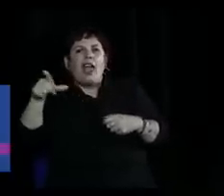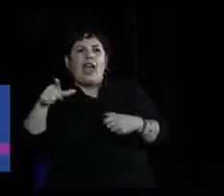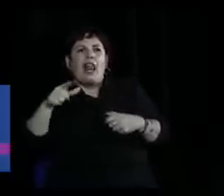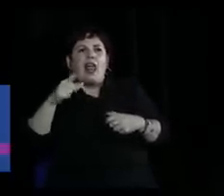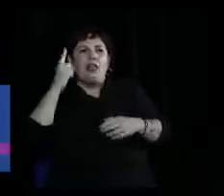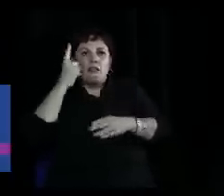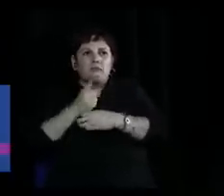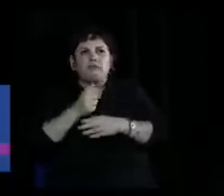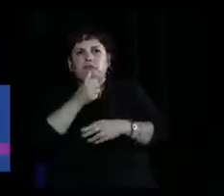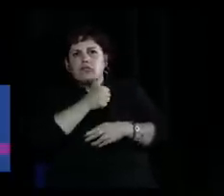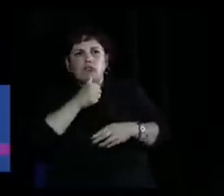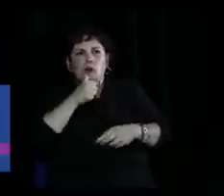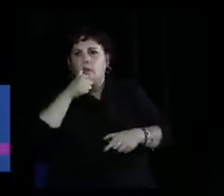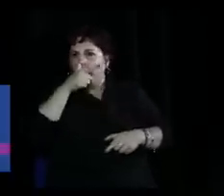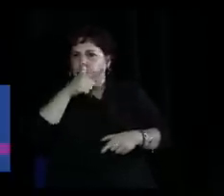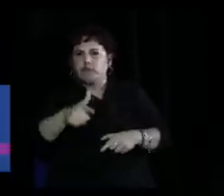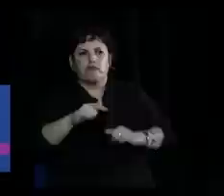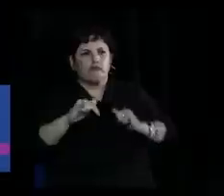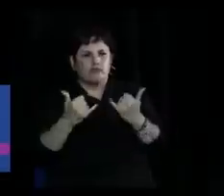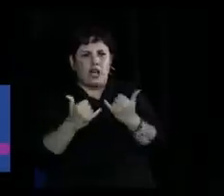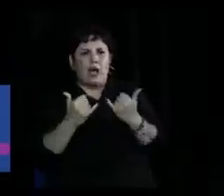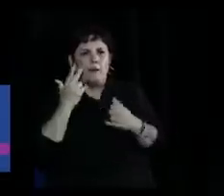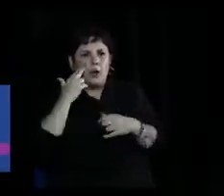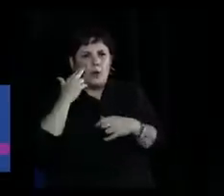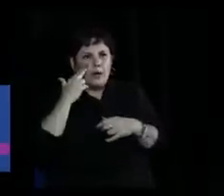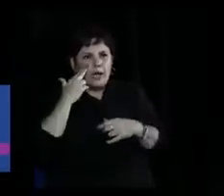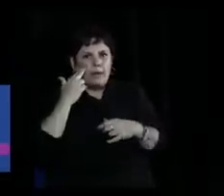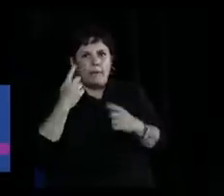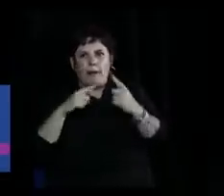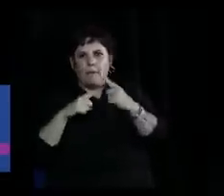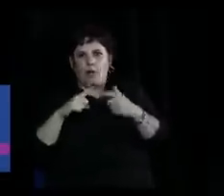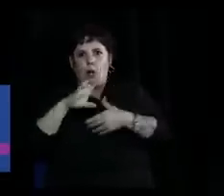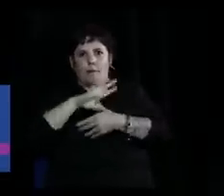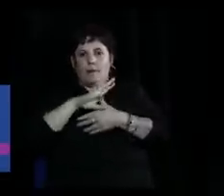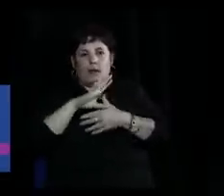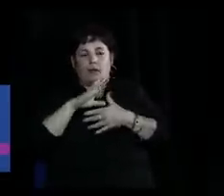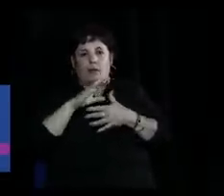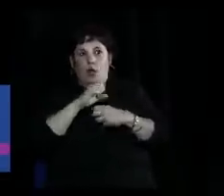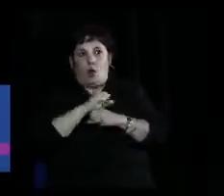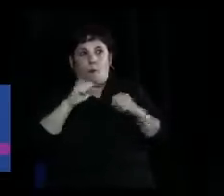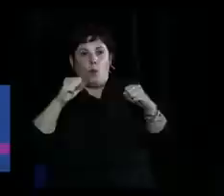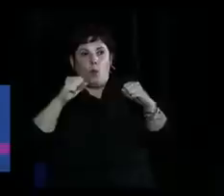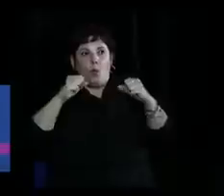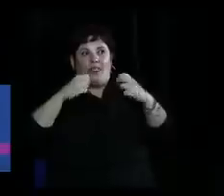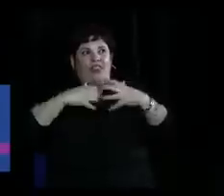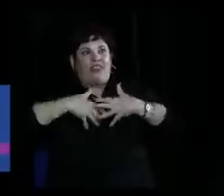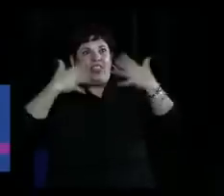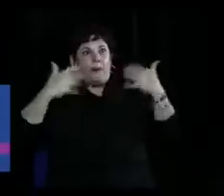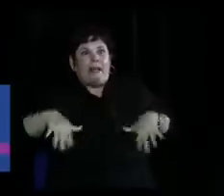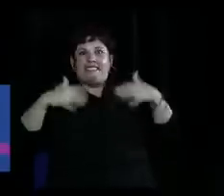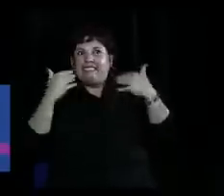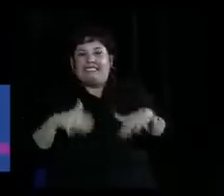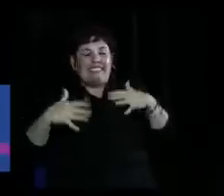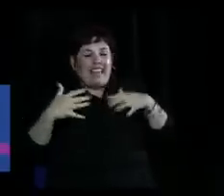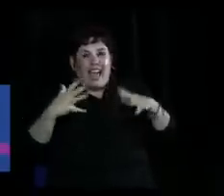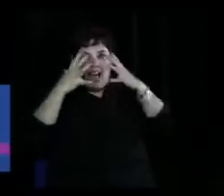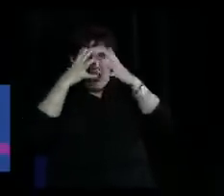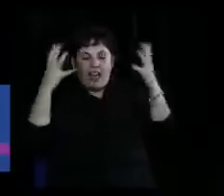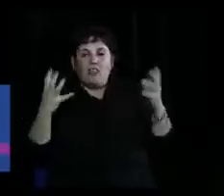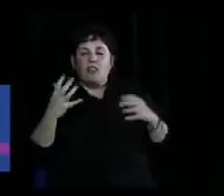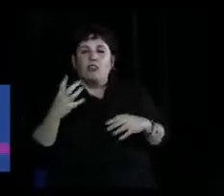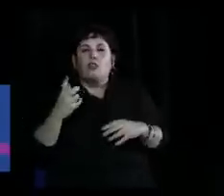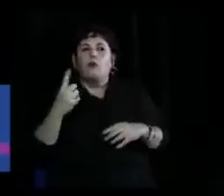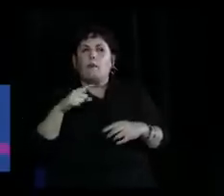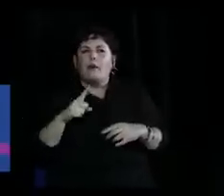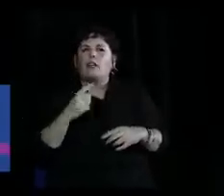resolver ejecutivamente los problemas y que no pudo lidiar con el aparato del ministerio. Cosa que no sé si